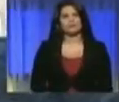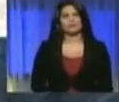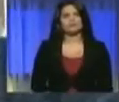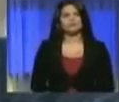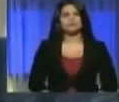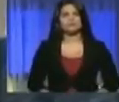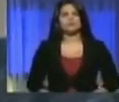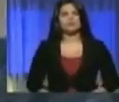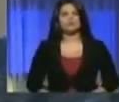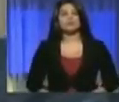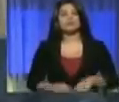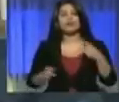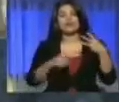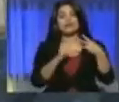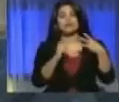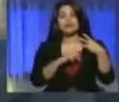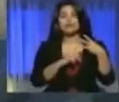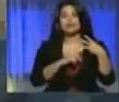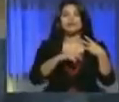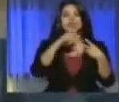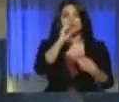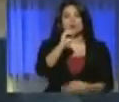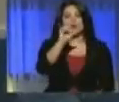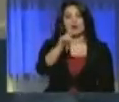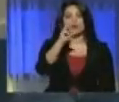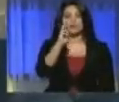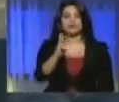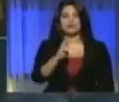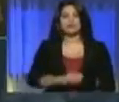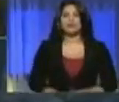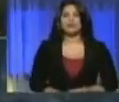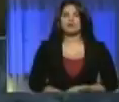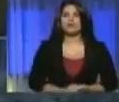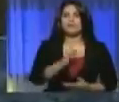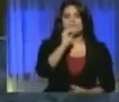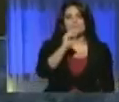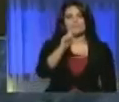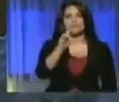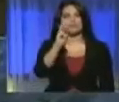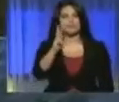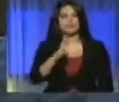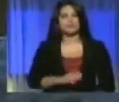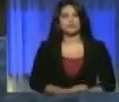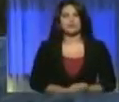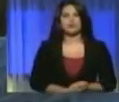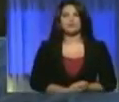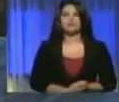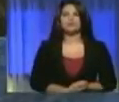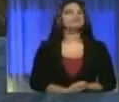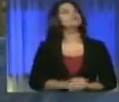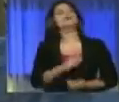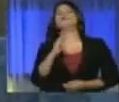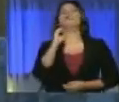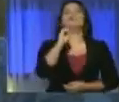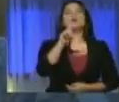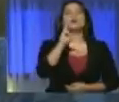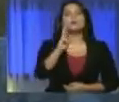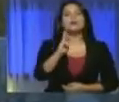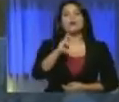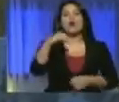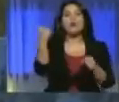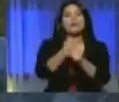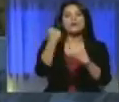Y en tercer lugar, las OLP, que es el combate, las operaciones de liberación del